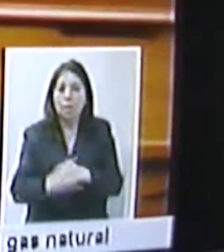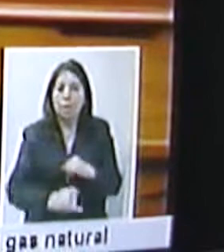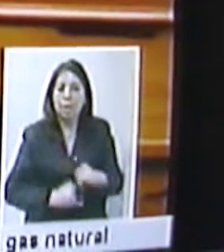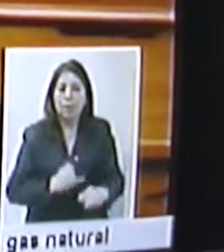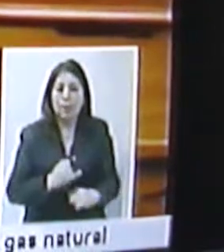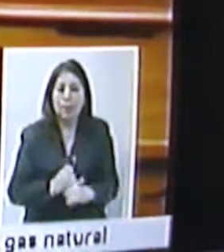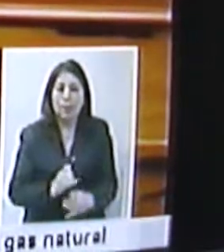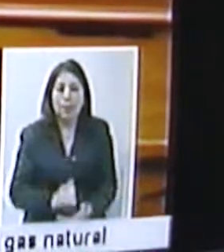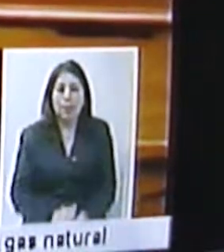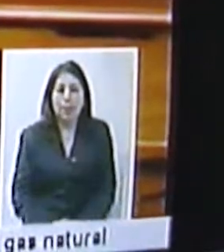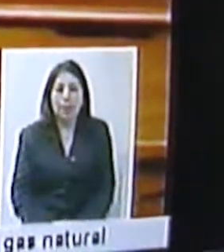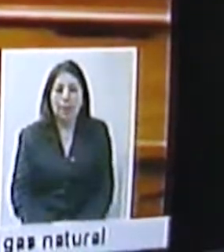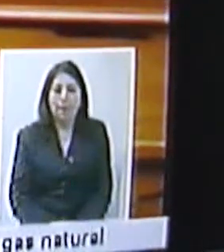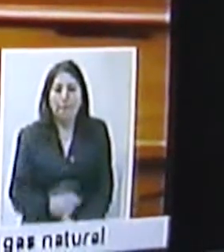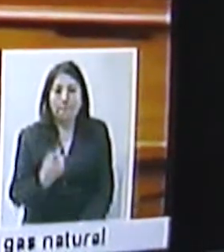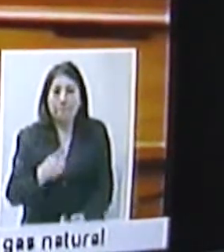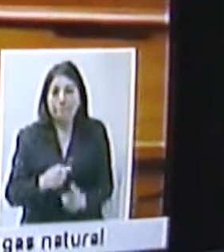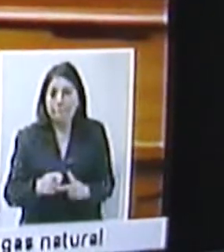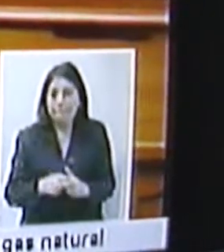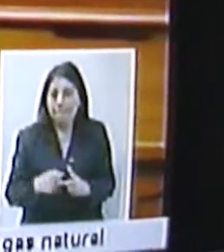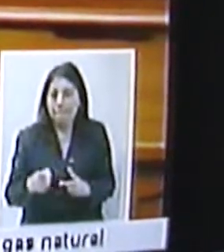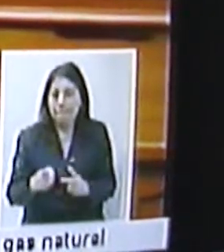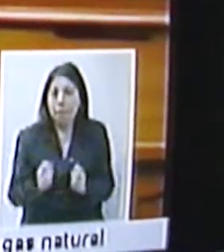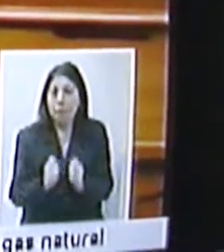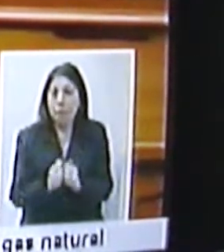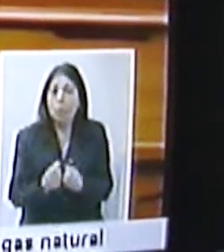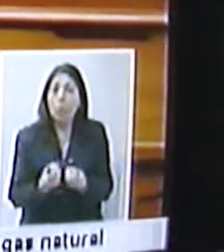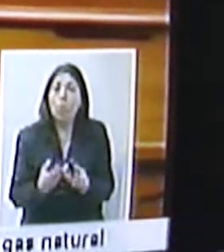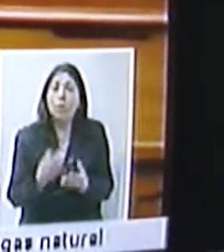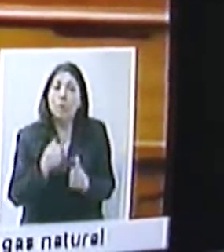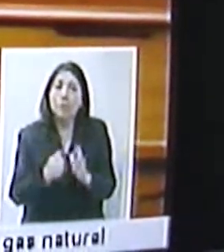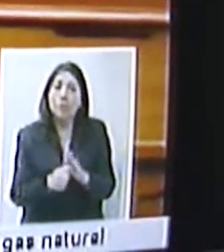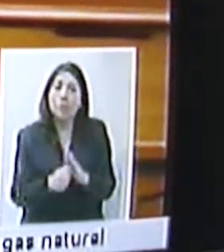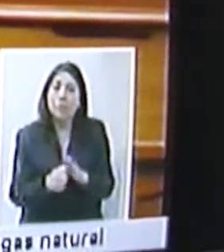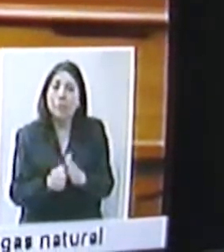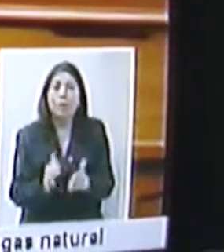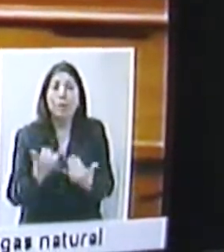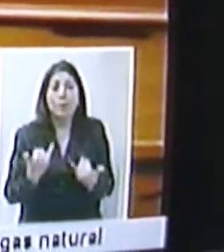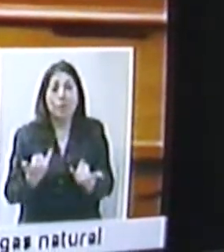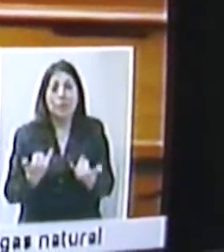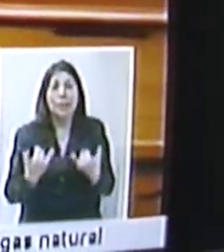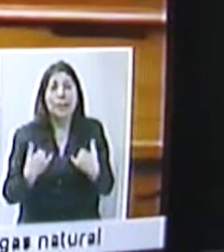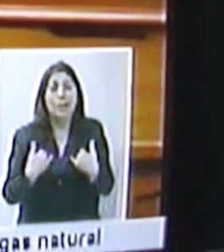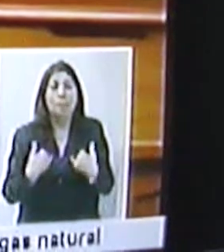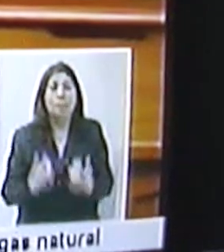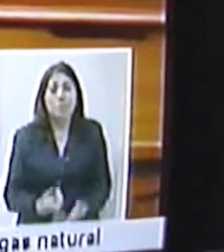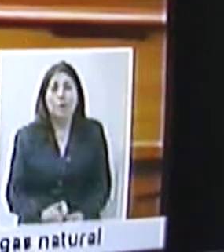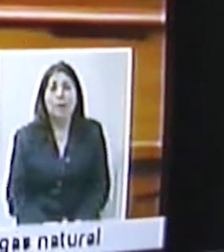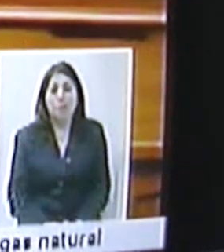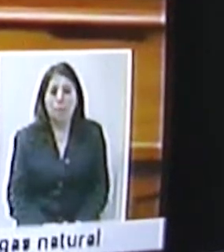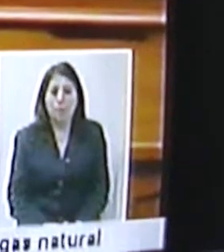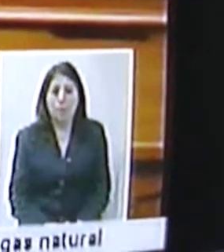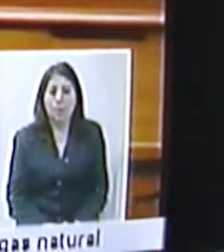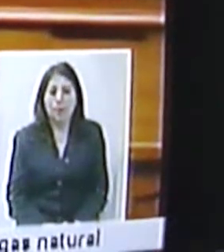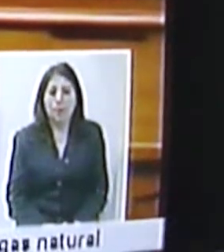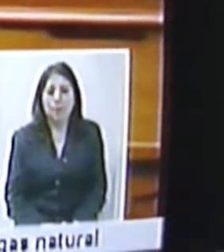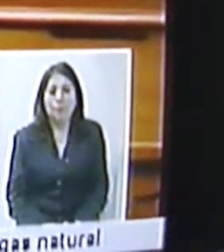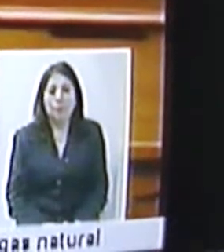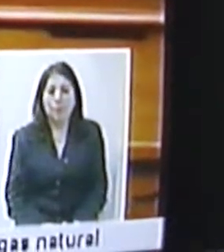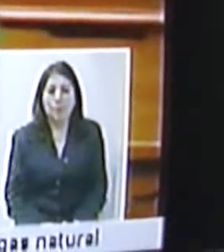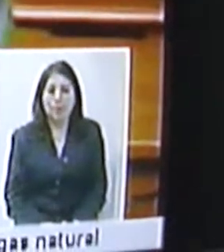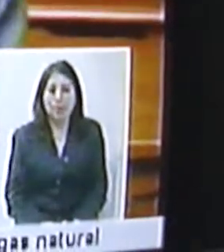internacional para saber con cuántas reservas efectivamente en este momento contamos.